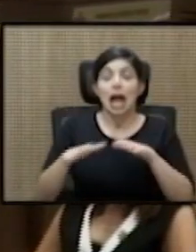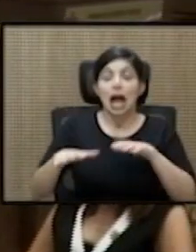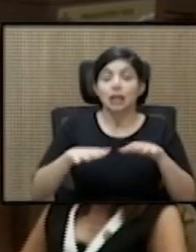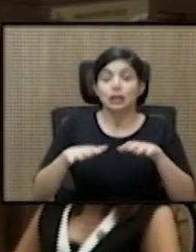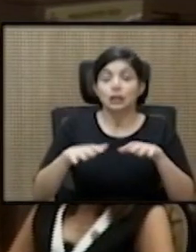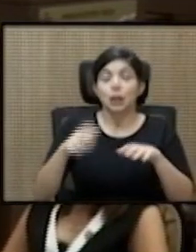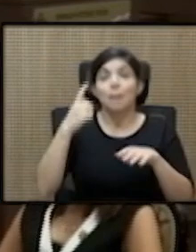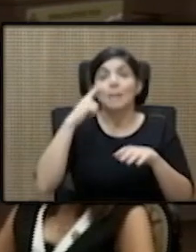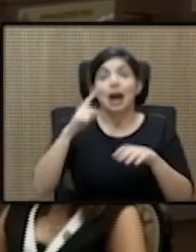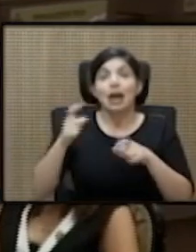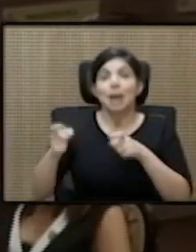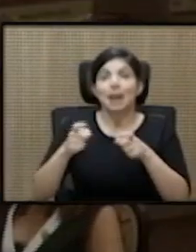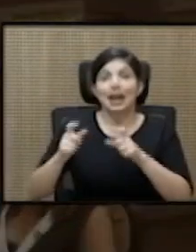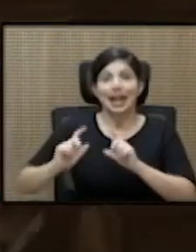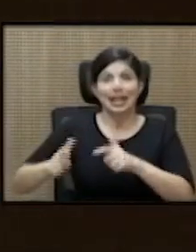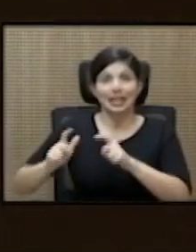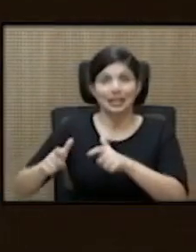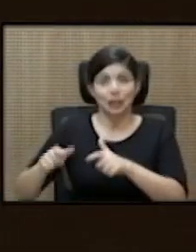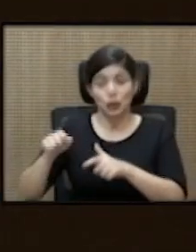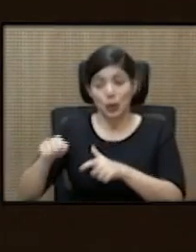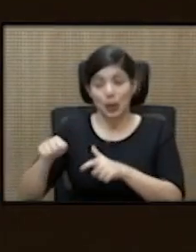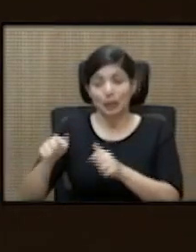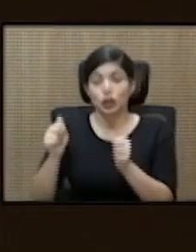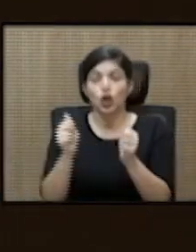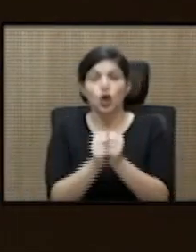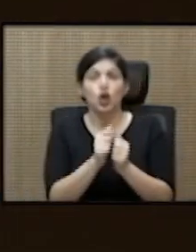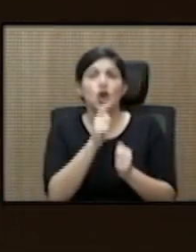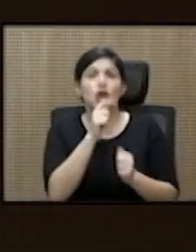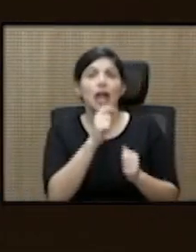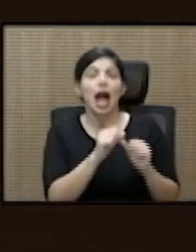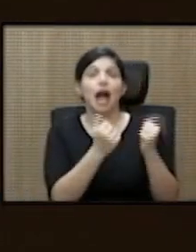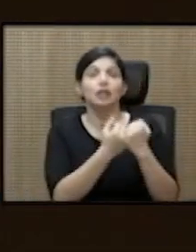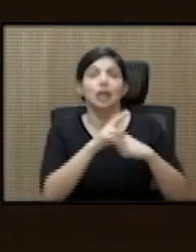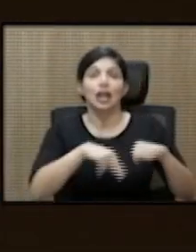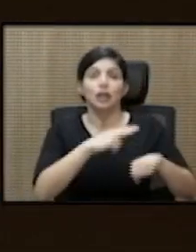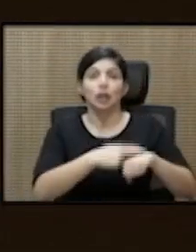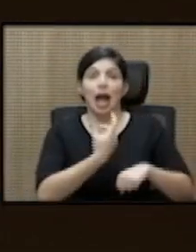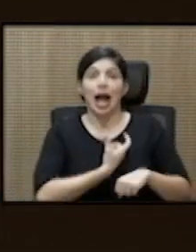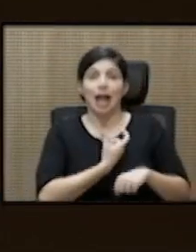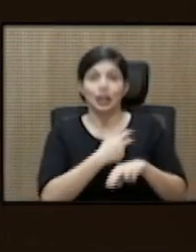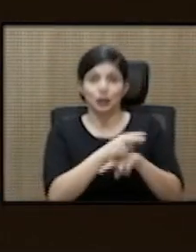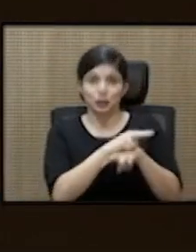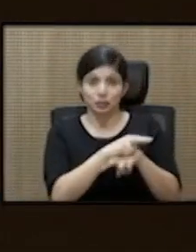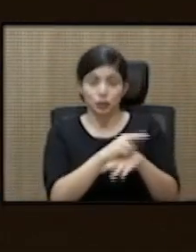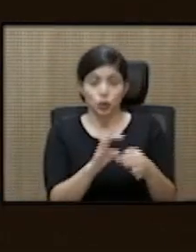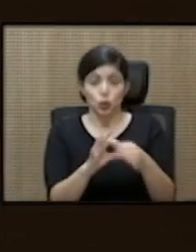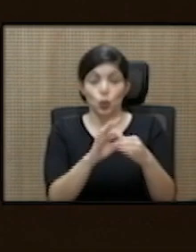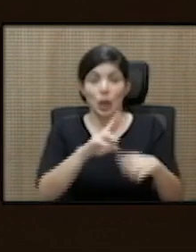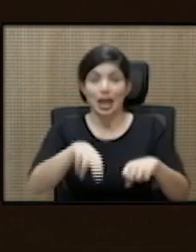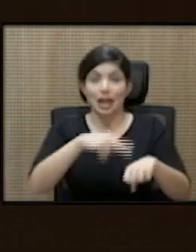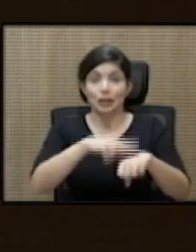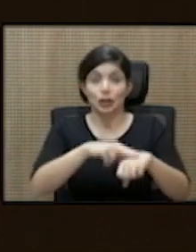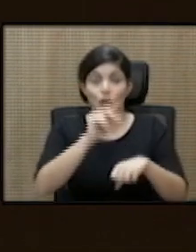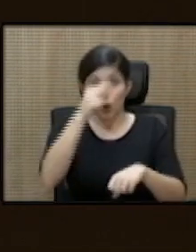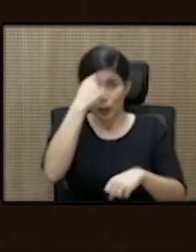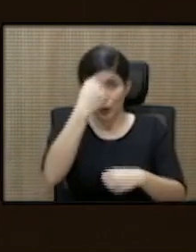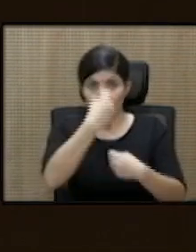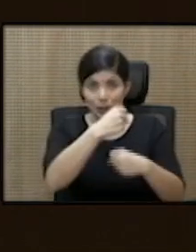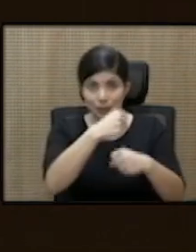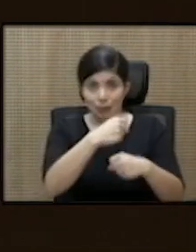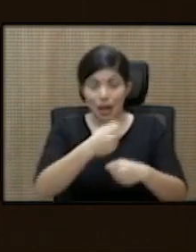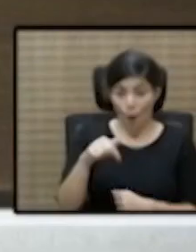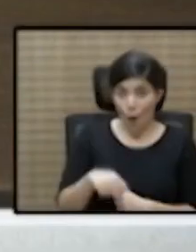de infraestructura vial, que para muchos expertos es el punto alto de la administración Alvarado Quesada. A